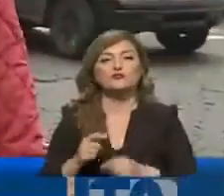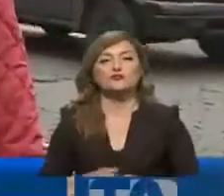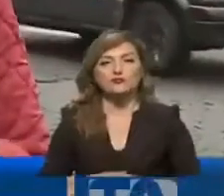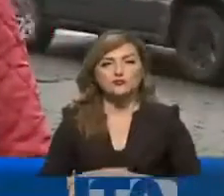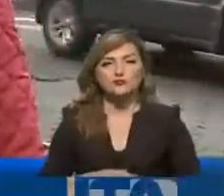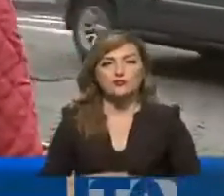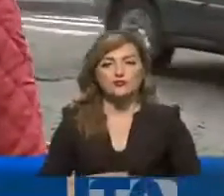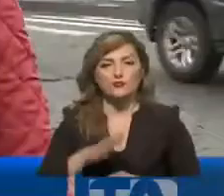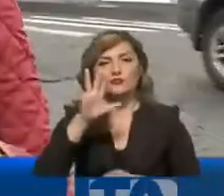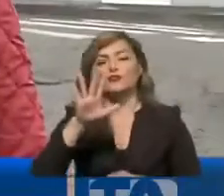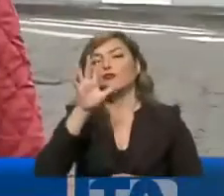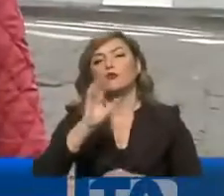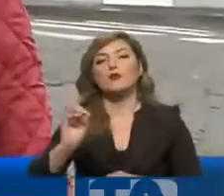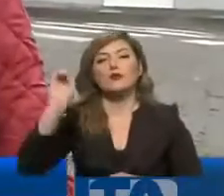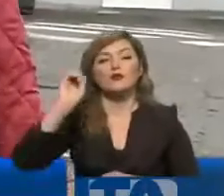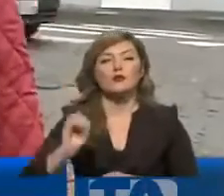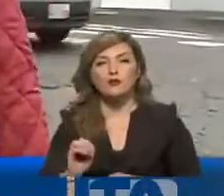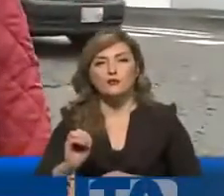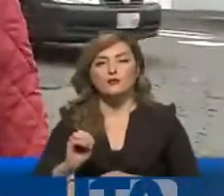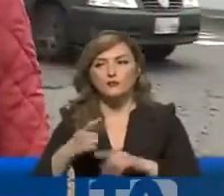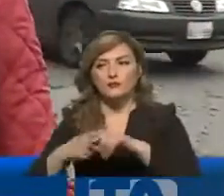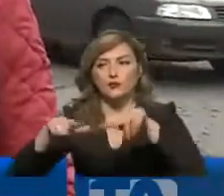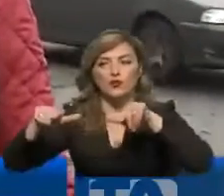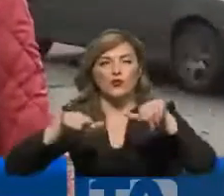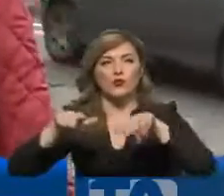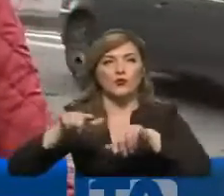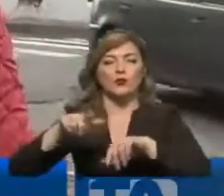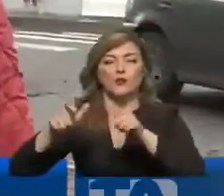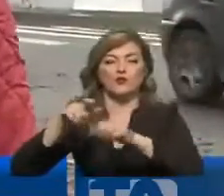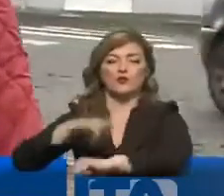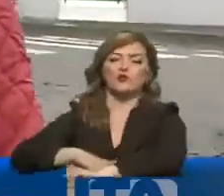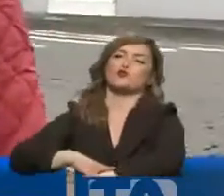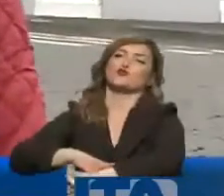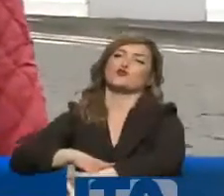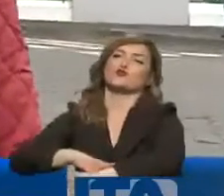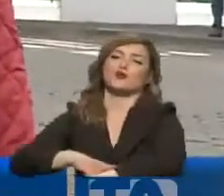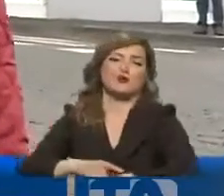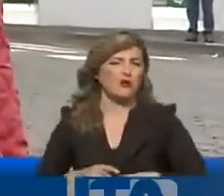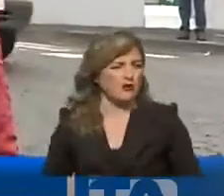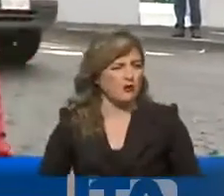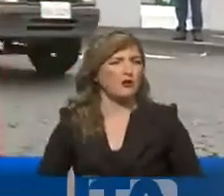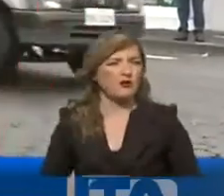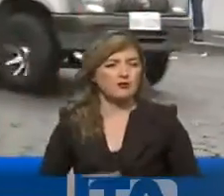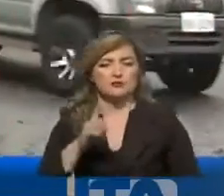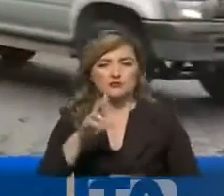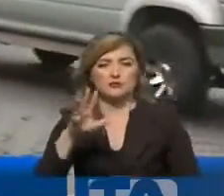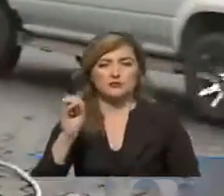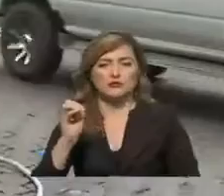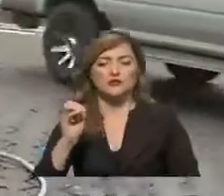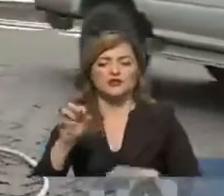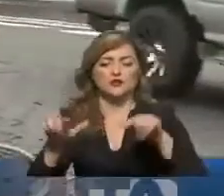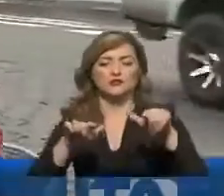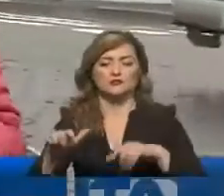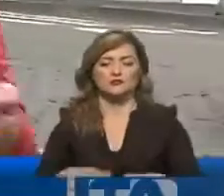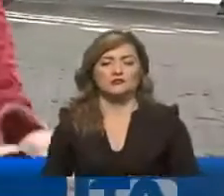se ubican el 50% de puntos húmedos de toda la ciudad. Es decir, alrededor de 150